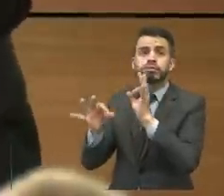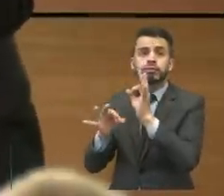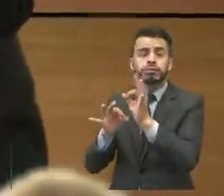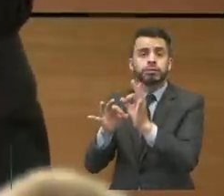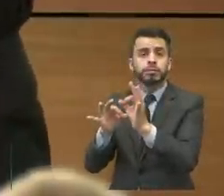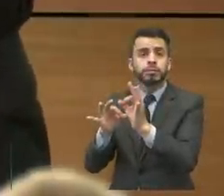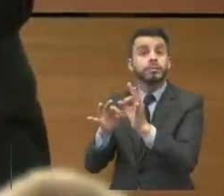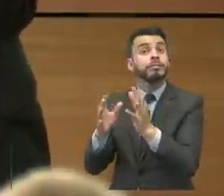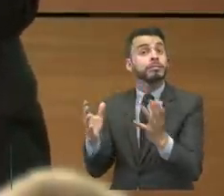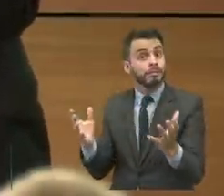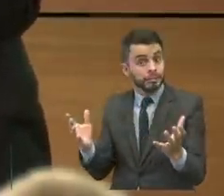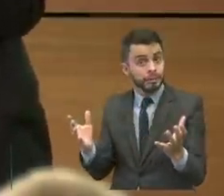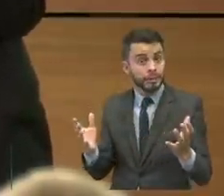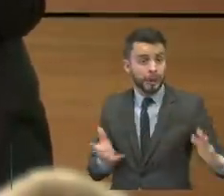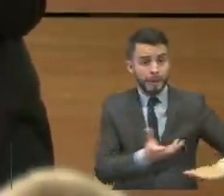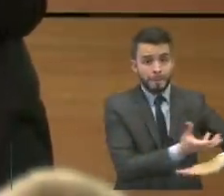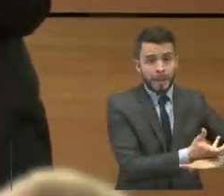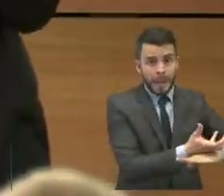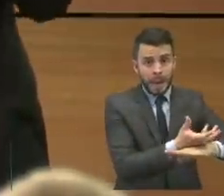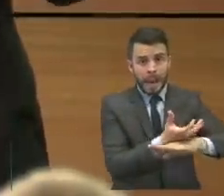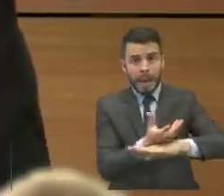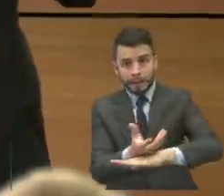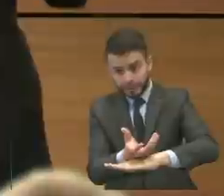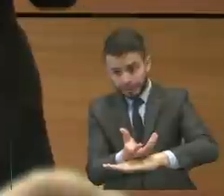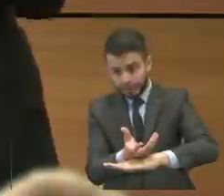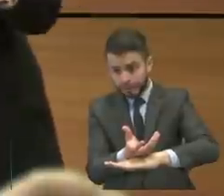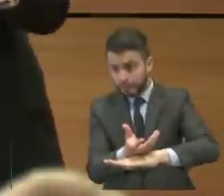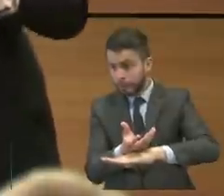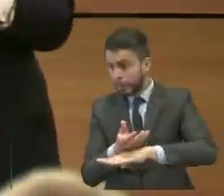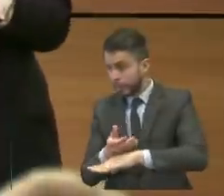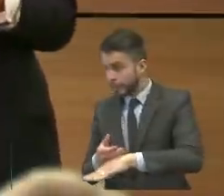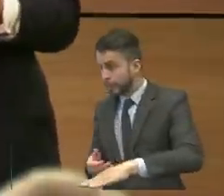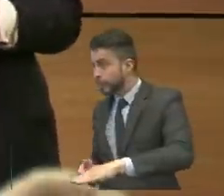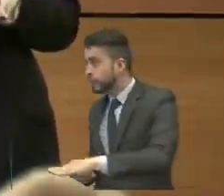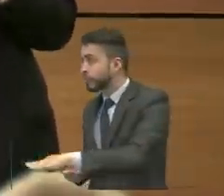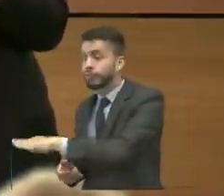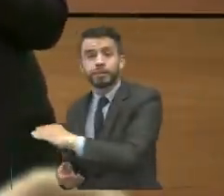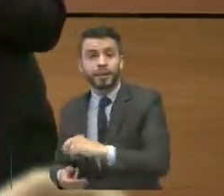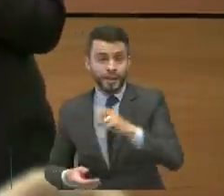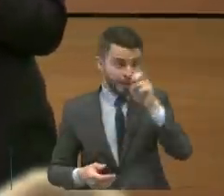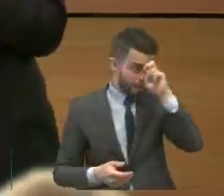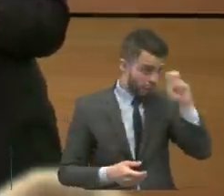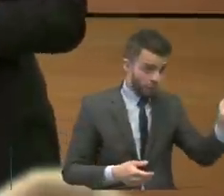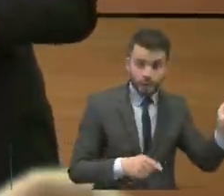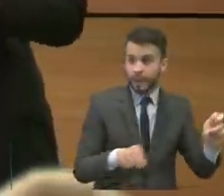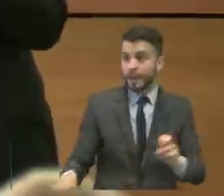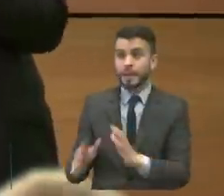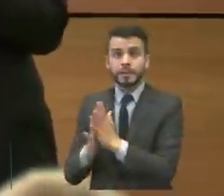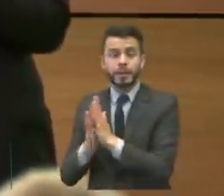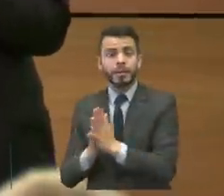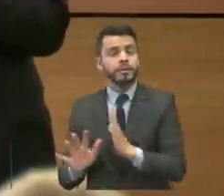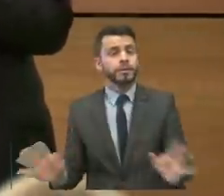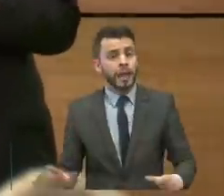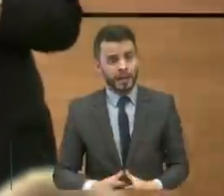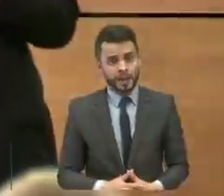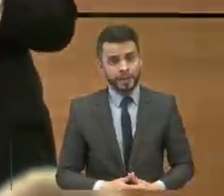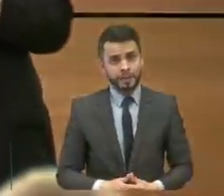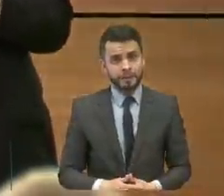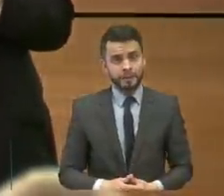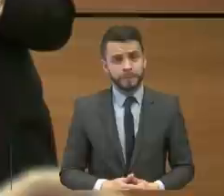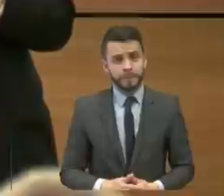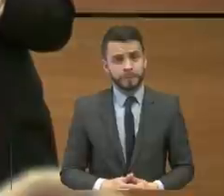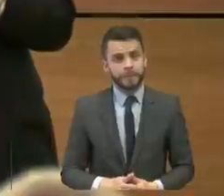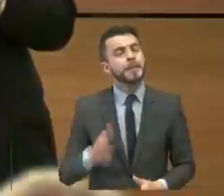1 en carril bici para llegar desde el norte hasta el centro. Así que nosotros creemos que nuestra propuesta de Corredor